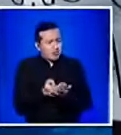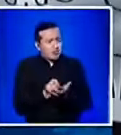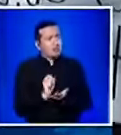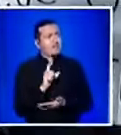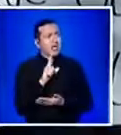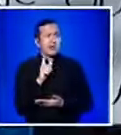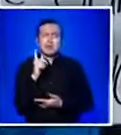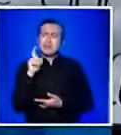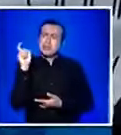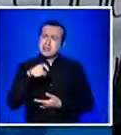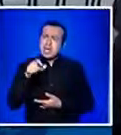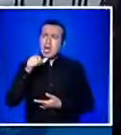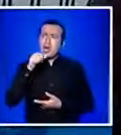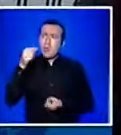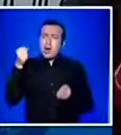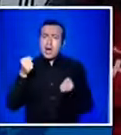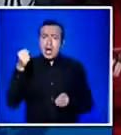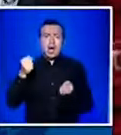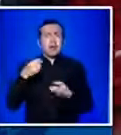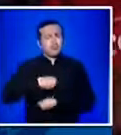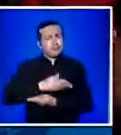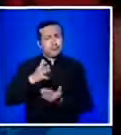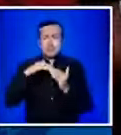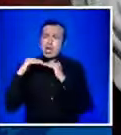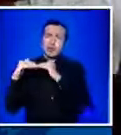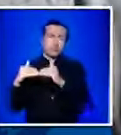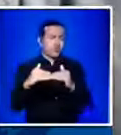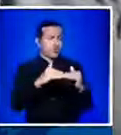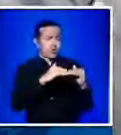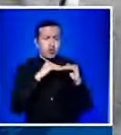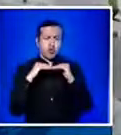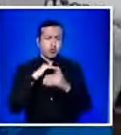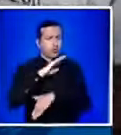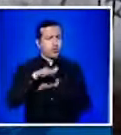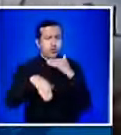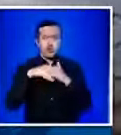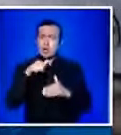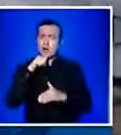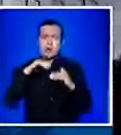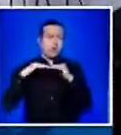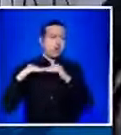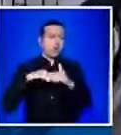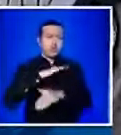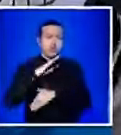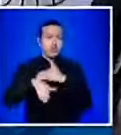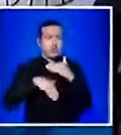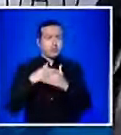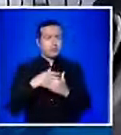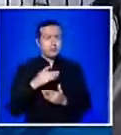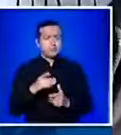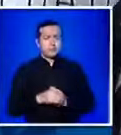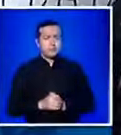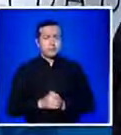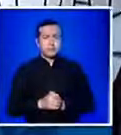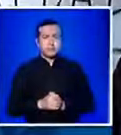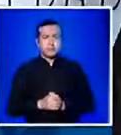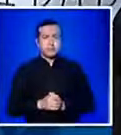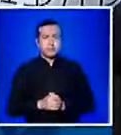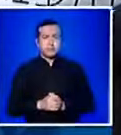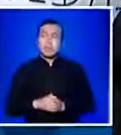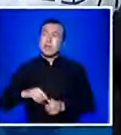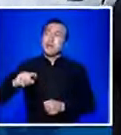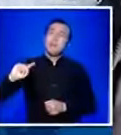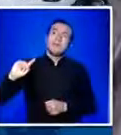sean los aguateros equitativos y nos den agua a todos, para todos. Todos necesitamos... Gracias, Maidita. Primero es